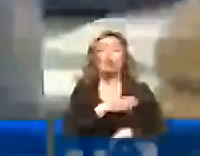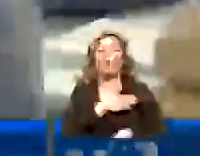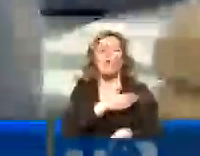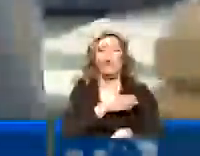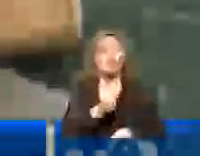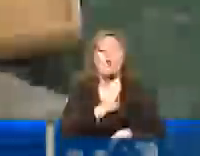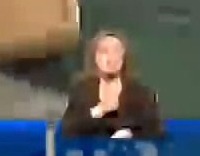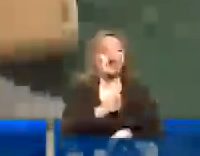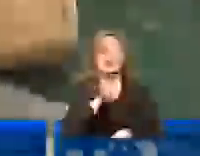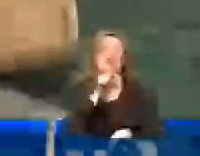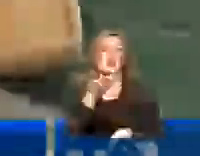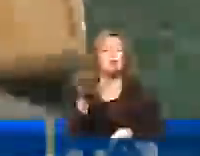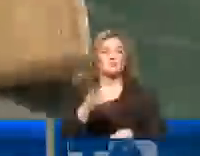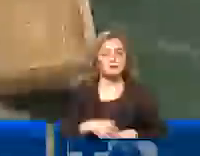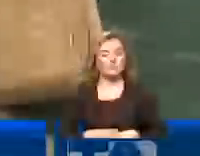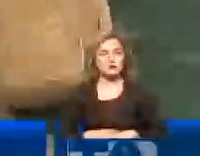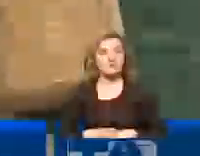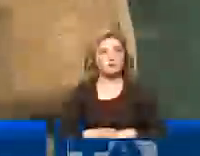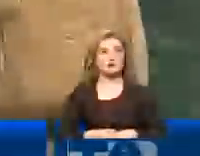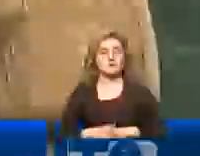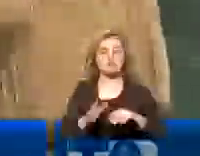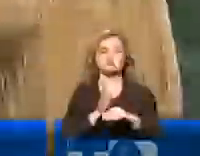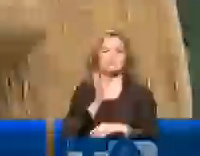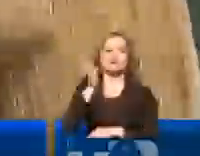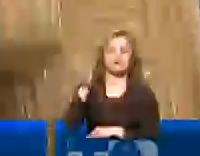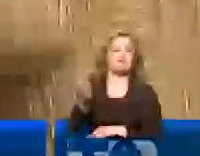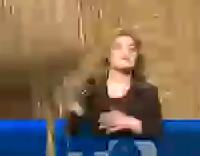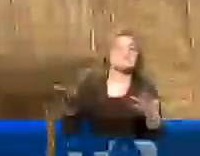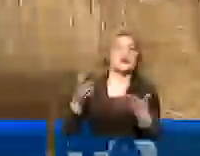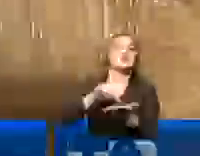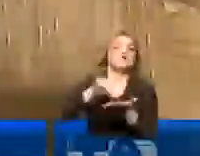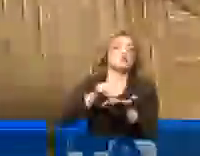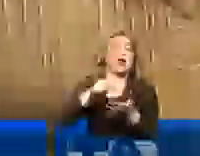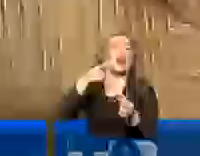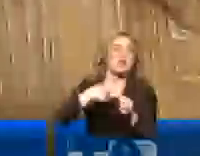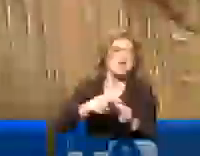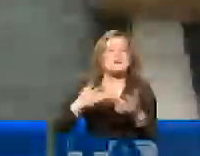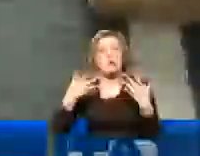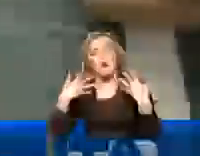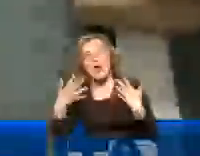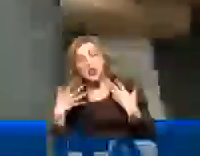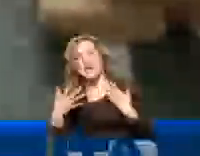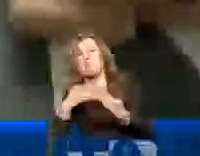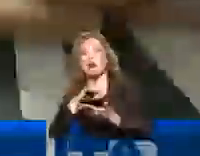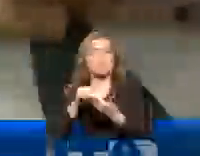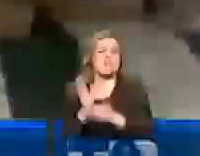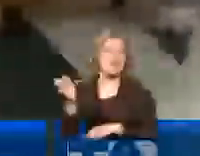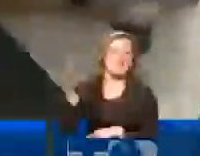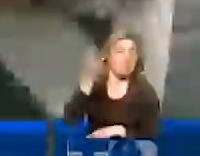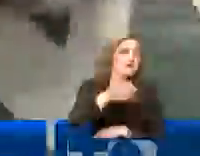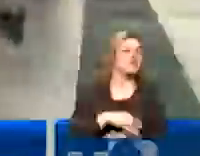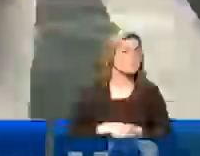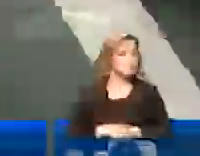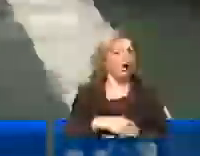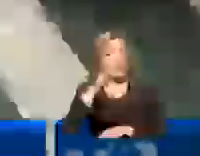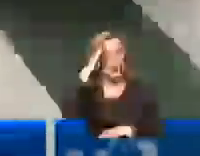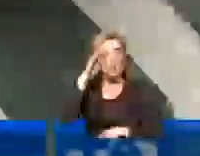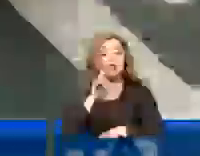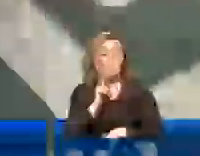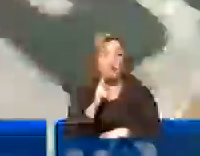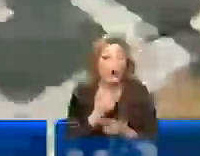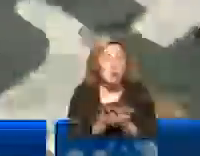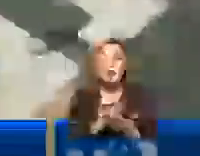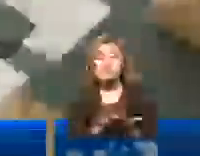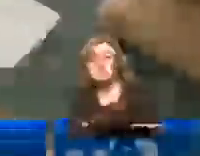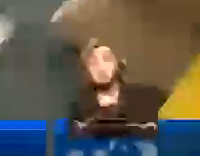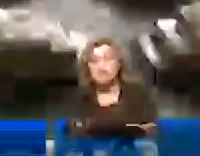este cargamento, que se presume tenía como destino las principales ciudades de nuestro país. Tras realizar las pruebas de campo, la policía verificó que